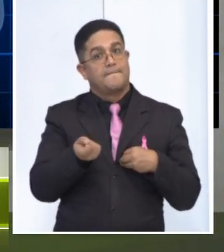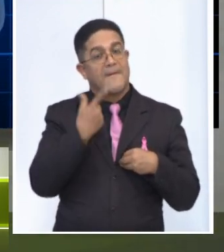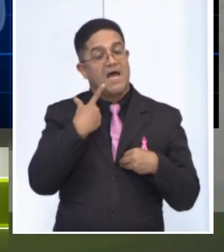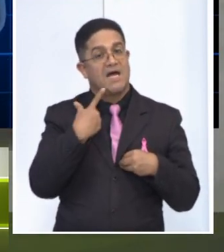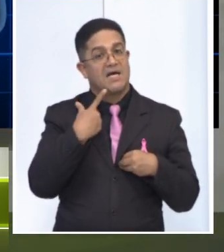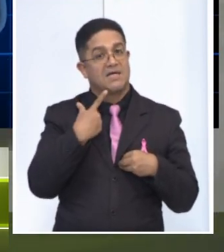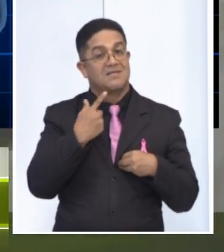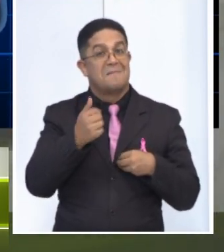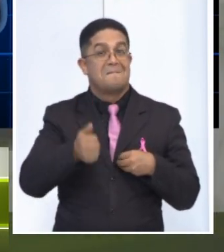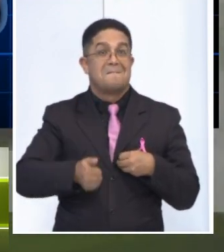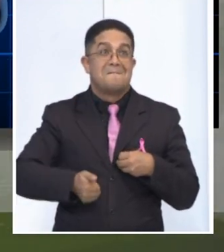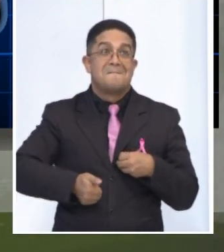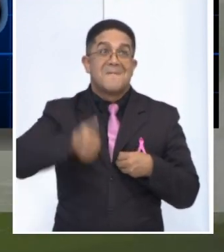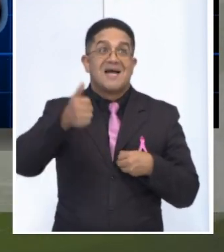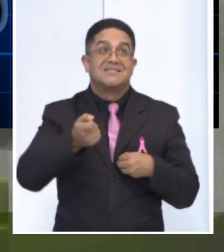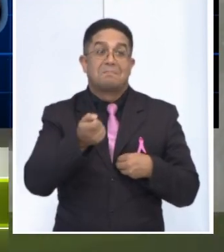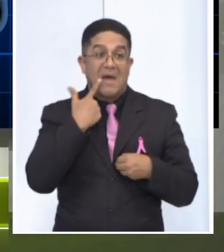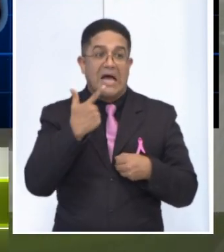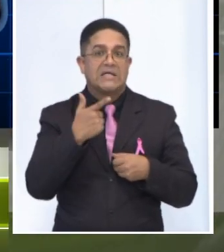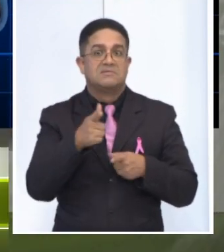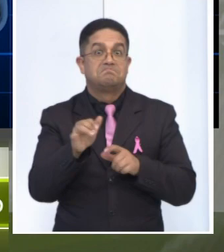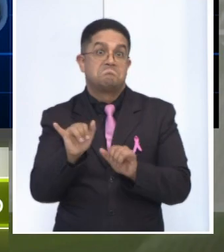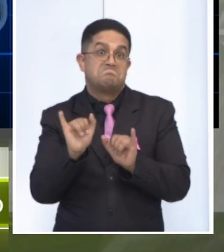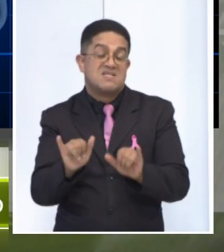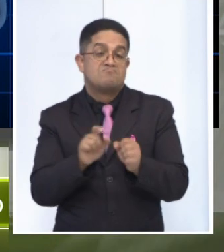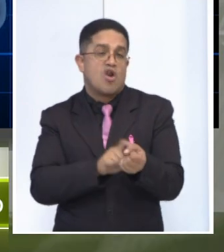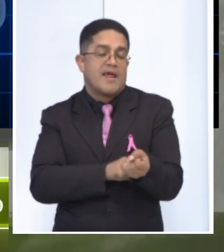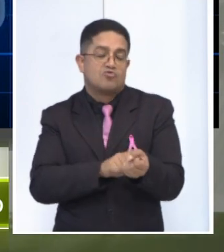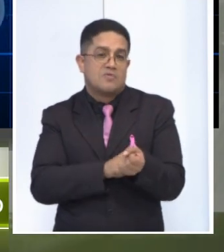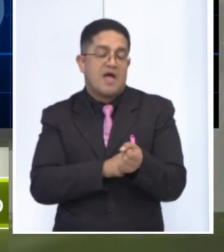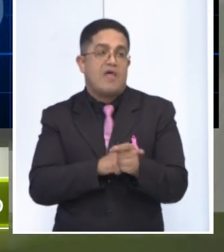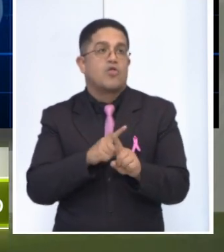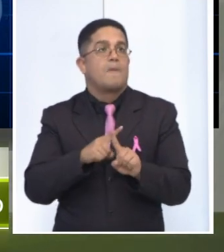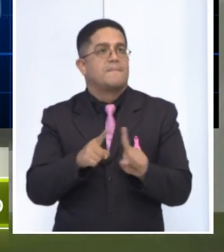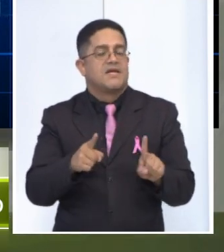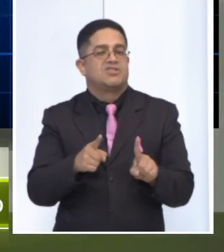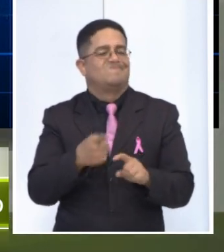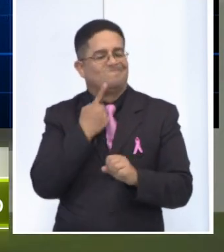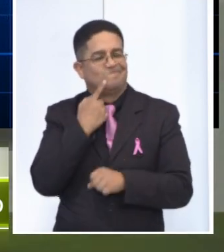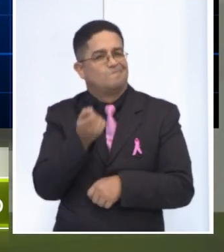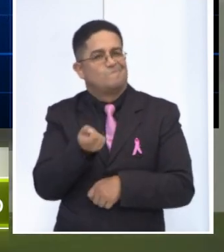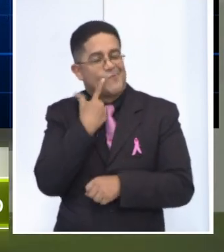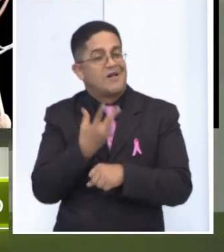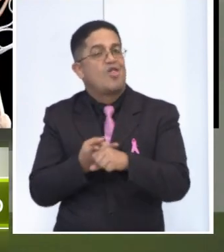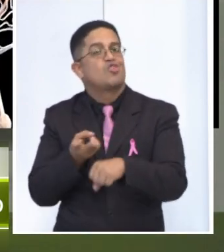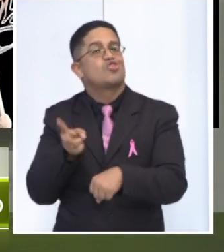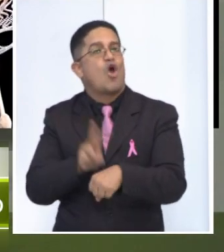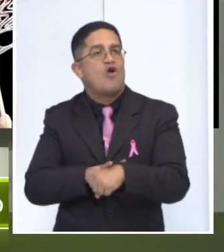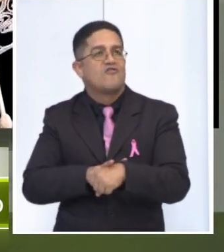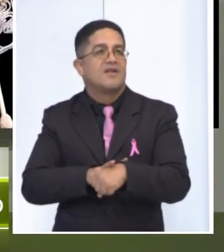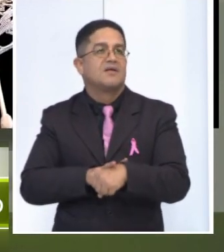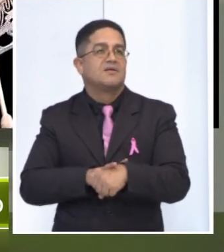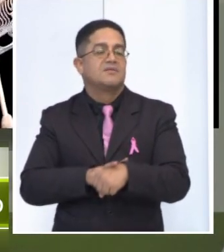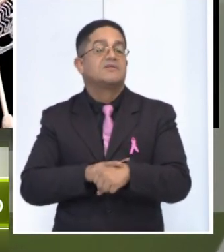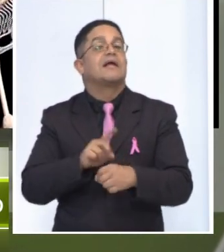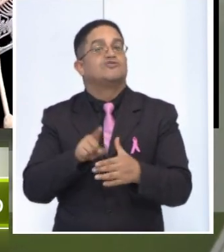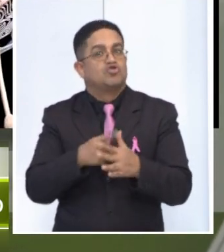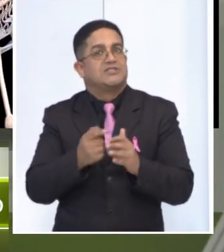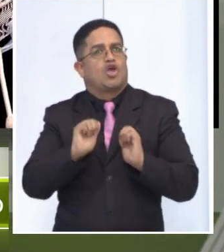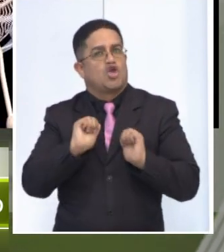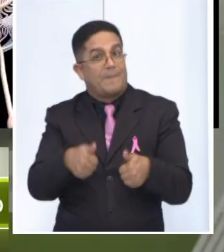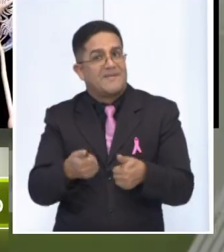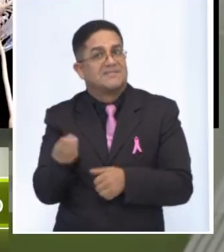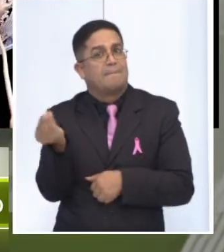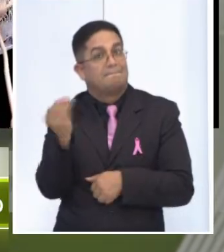una dosis mayor para obtener el mismo resultado que había obtenido con la dosis anterior, ¿de acuerdo? Entonces, cada vez va subiendo más